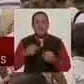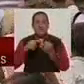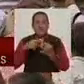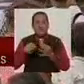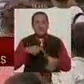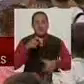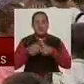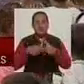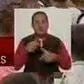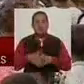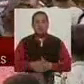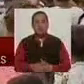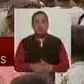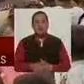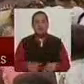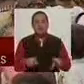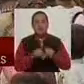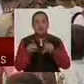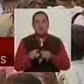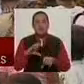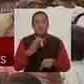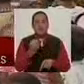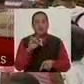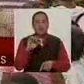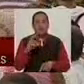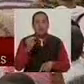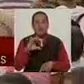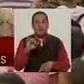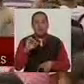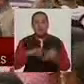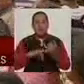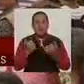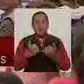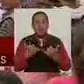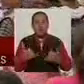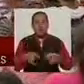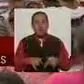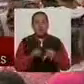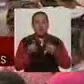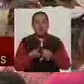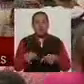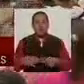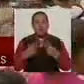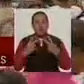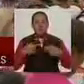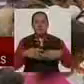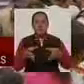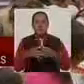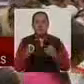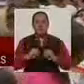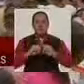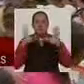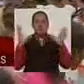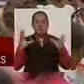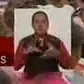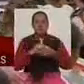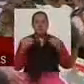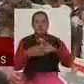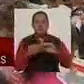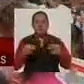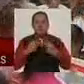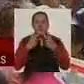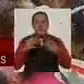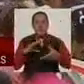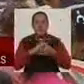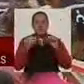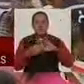pobladores de Huracusa. Considerado el día de hoy como un día de fiesta, un día histórico, primera vez en la historia